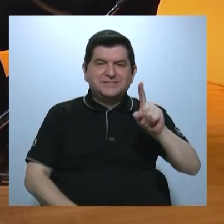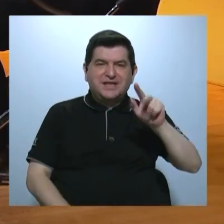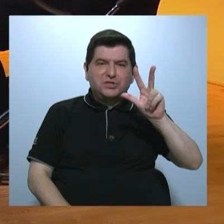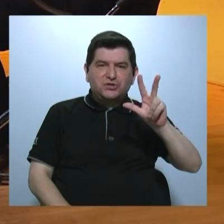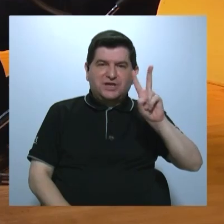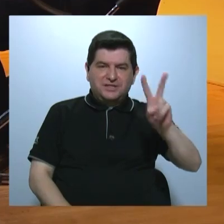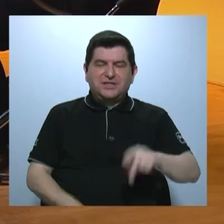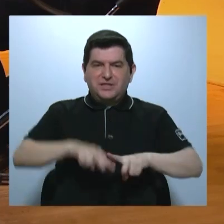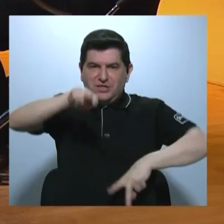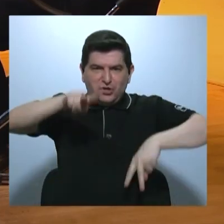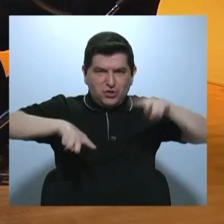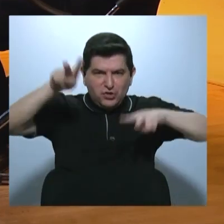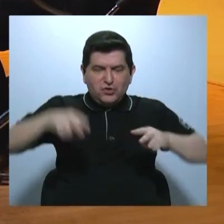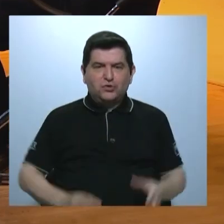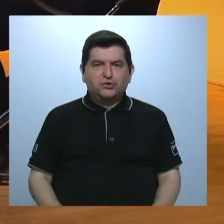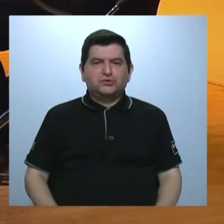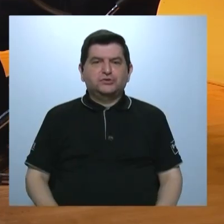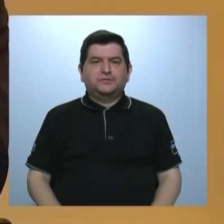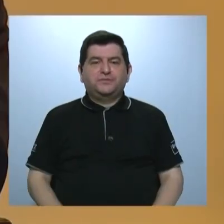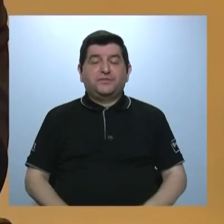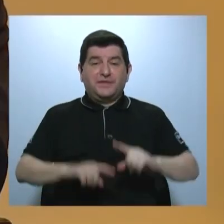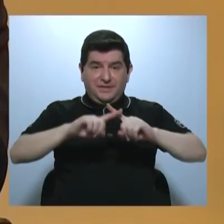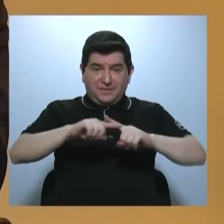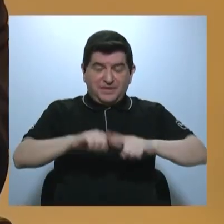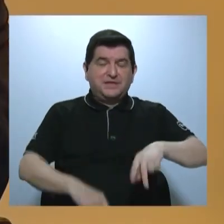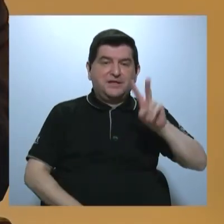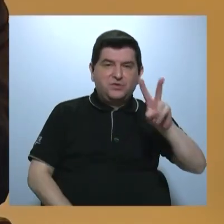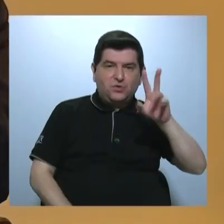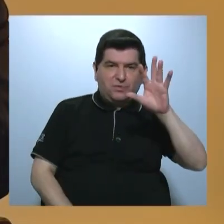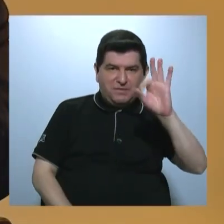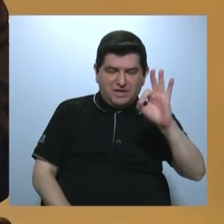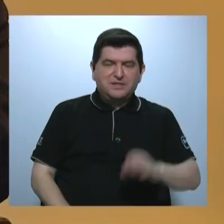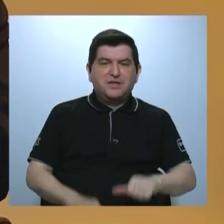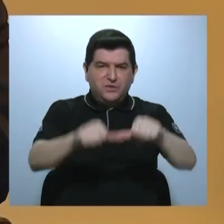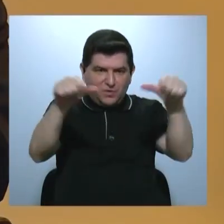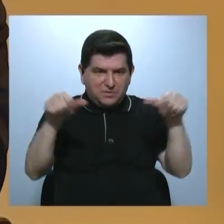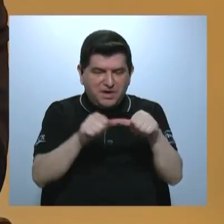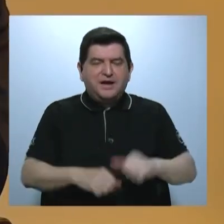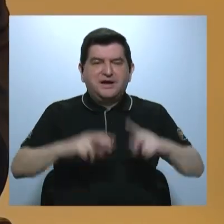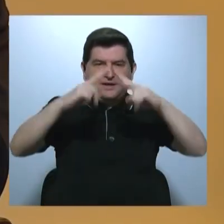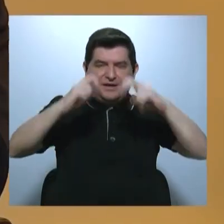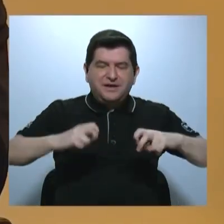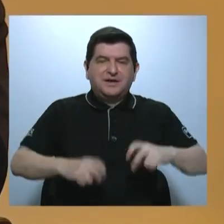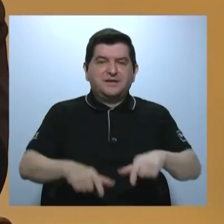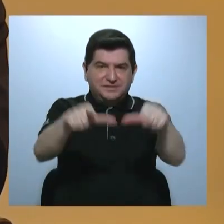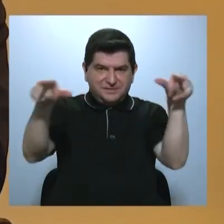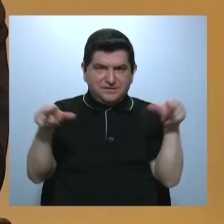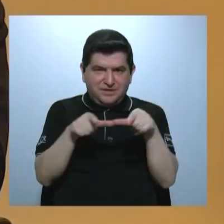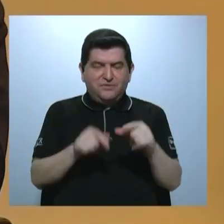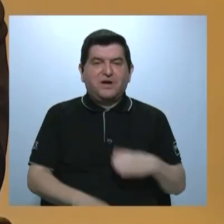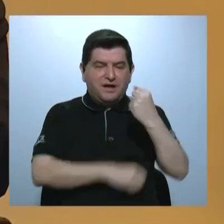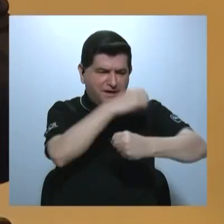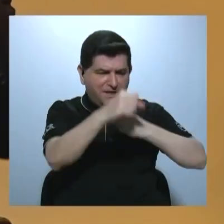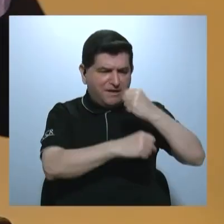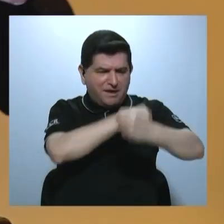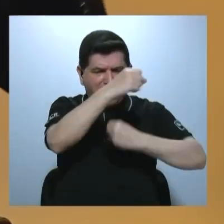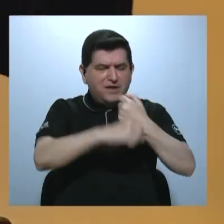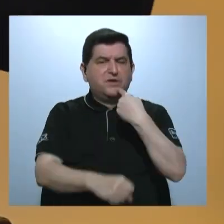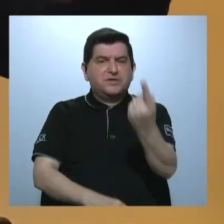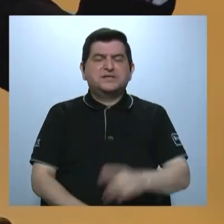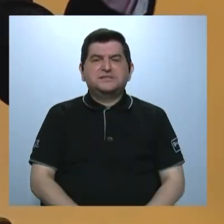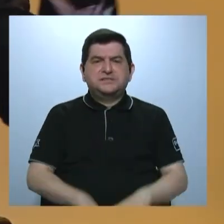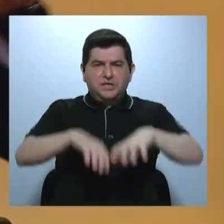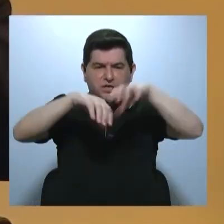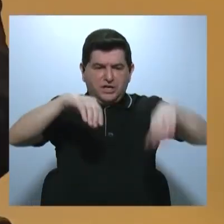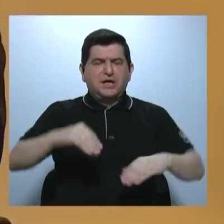variables en total, agrupadas en 29 dimensiones sobre las cuales analizamos la situación territorial y con lo que cada año podemos decir cuáles son los cantones